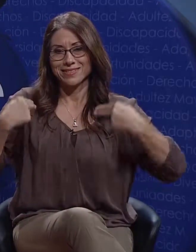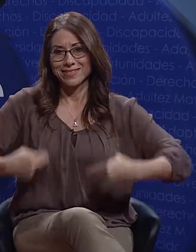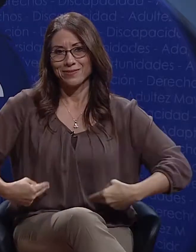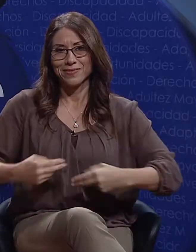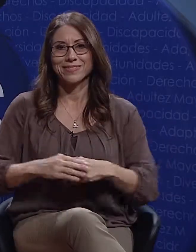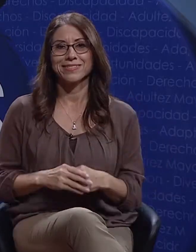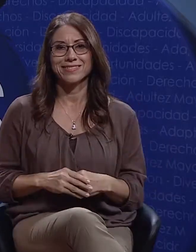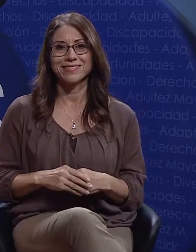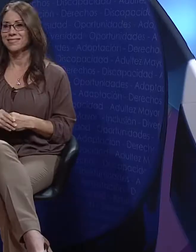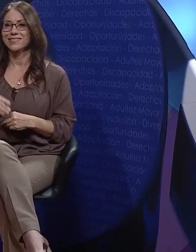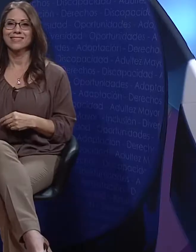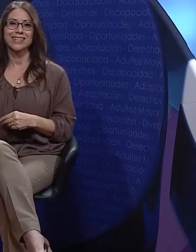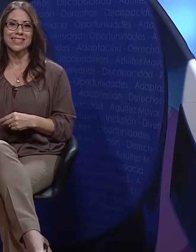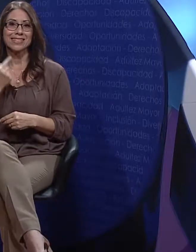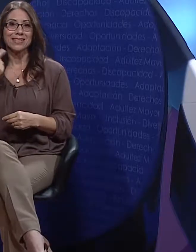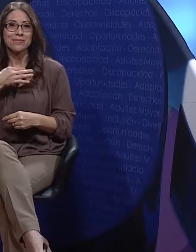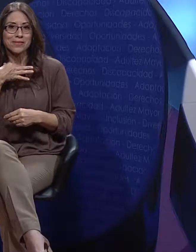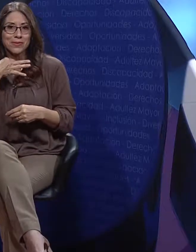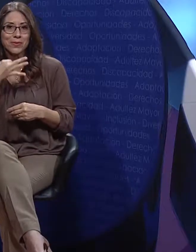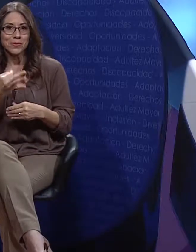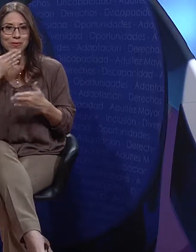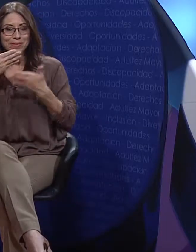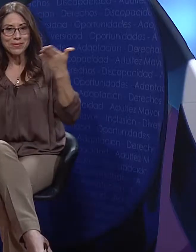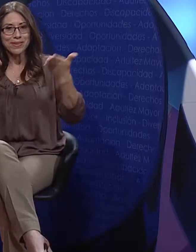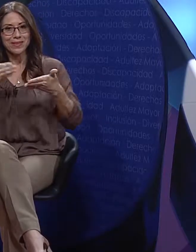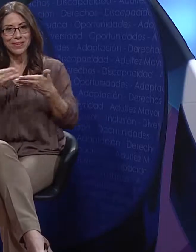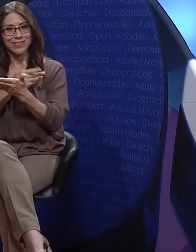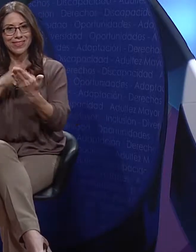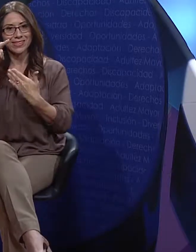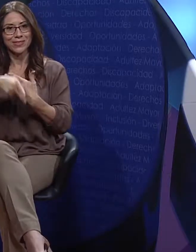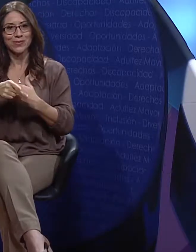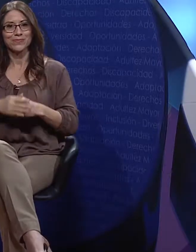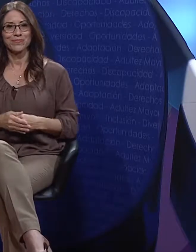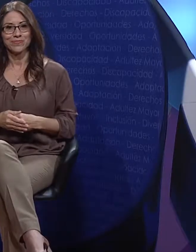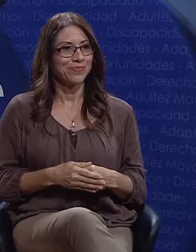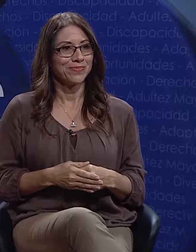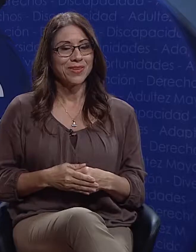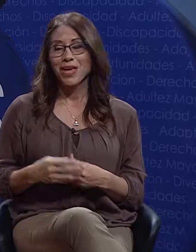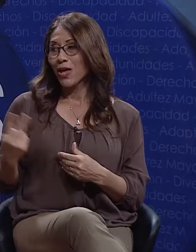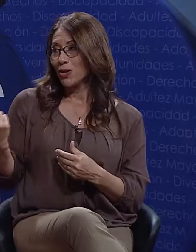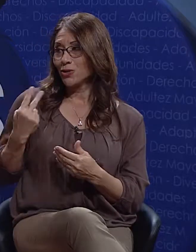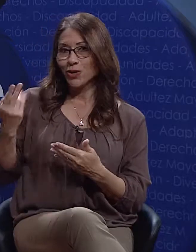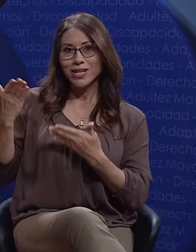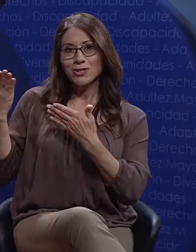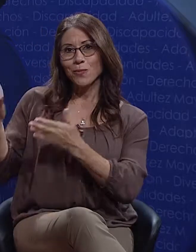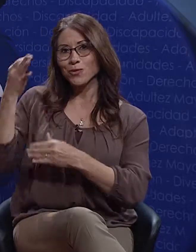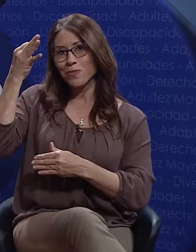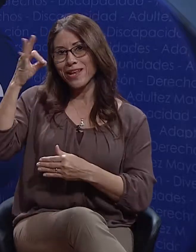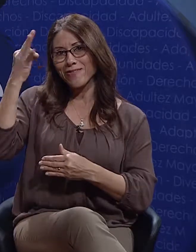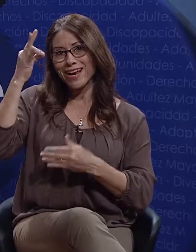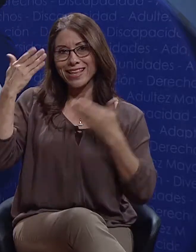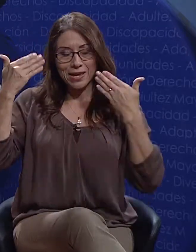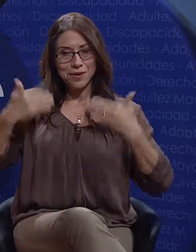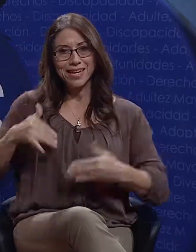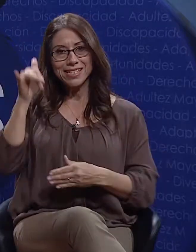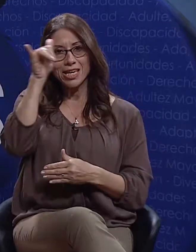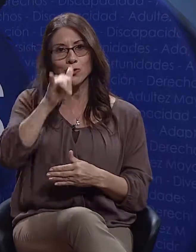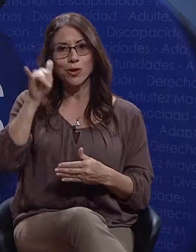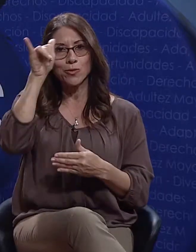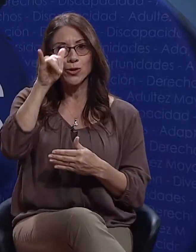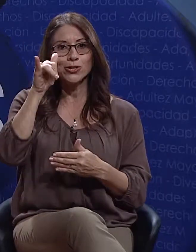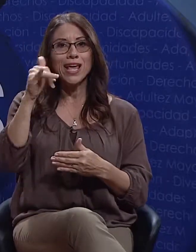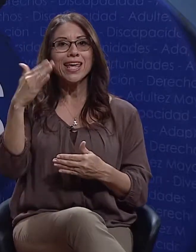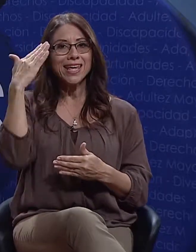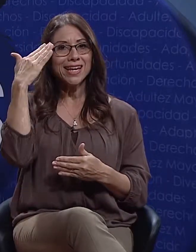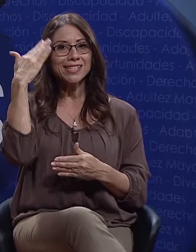hacia los derechos humanos. Es siempre un gusto darle la bienvenida a una nueva edición. Nosotras somos María Fernanda Jiménez y